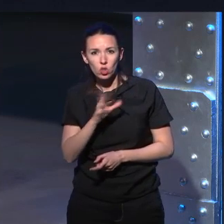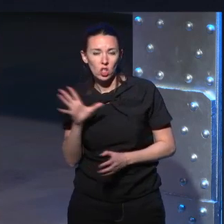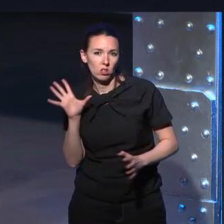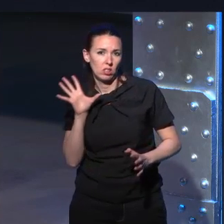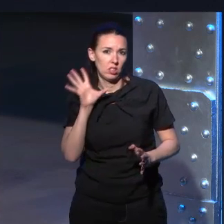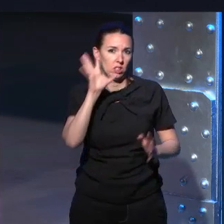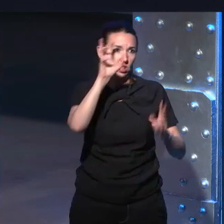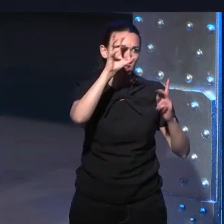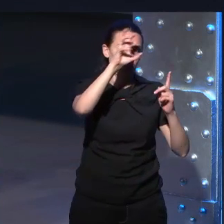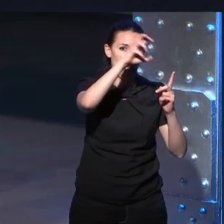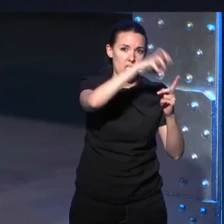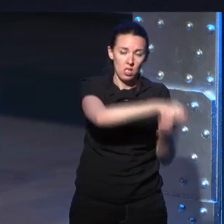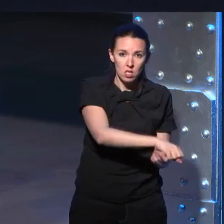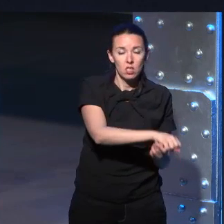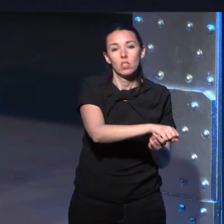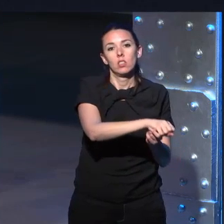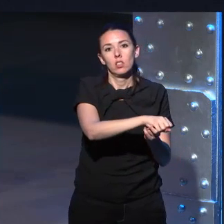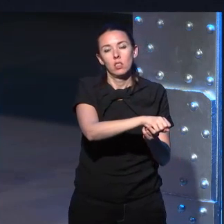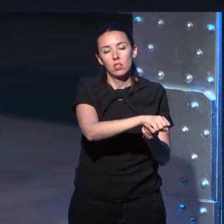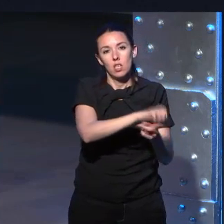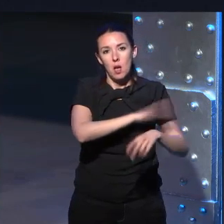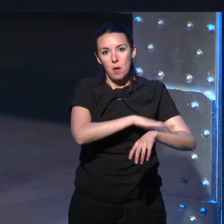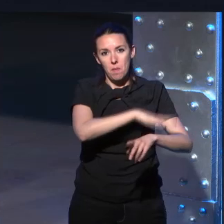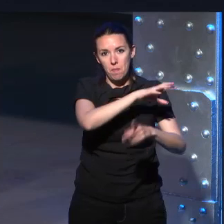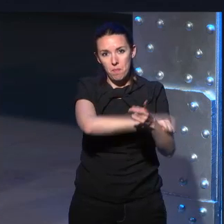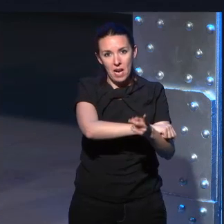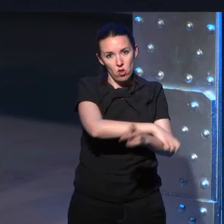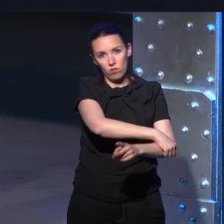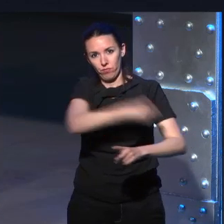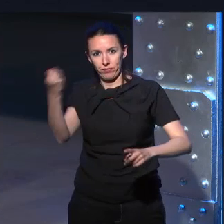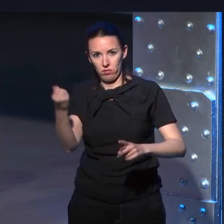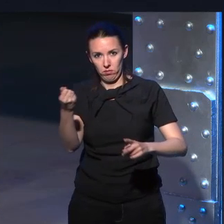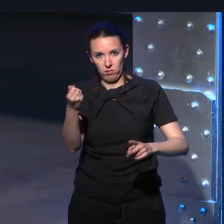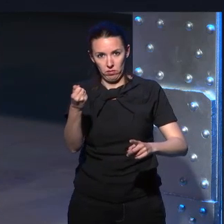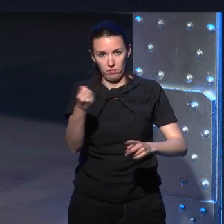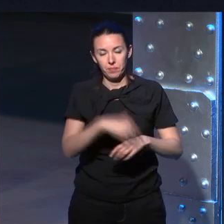brinca encima, brincó tal cual, le mordió el brazo y le arrancó el bíceps.